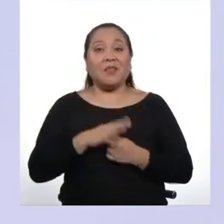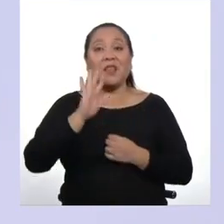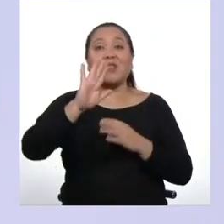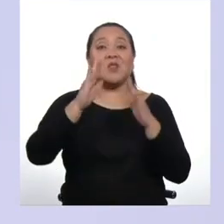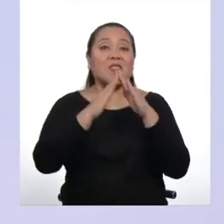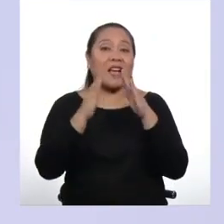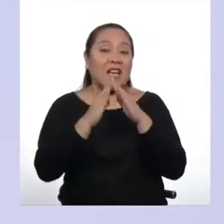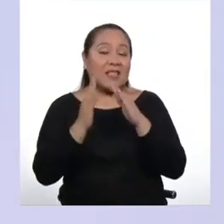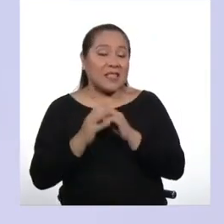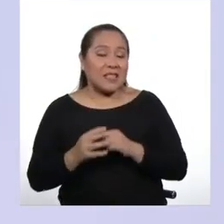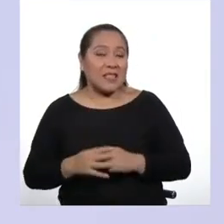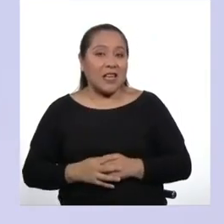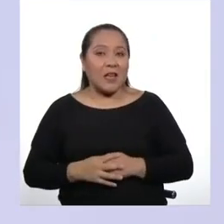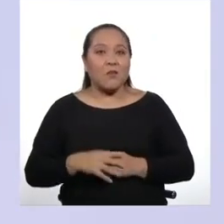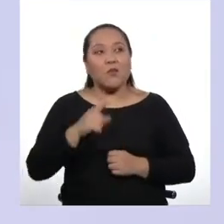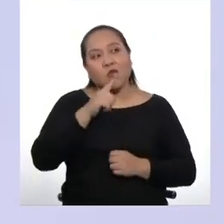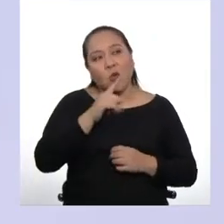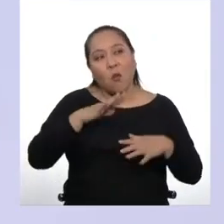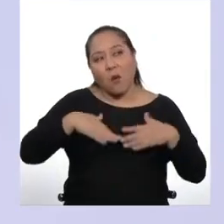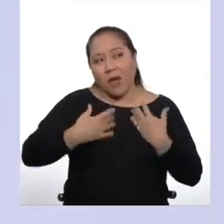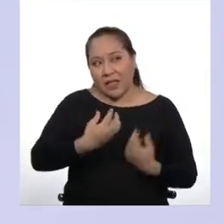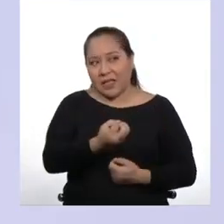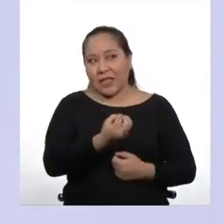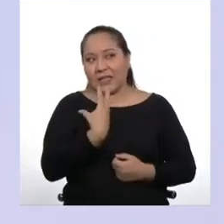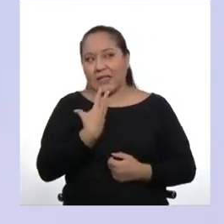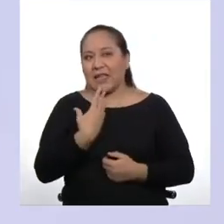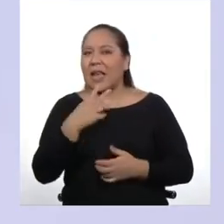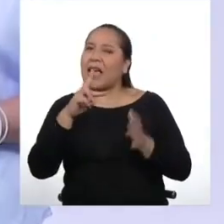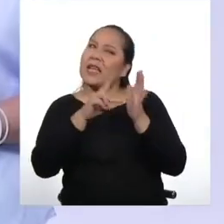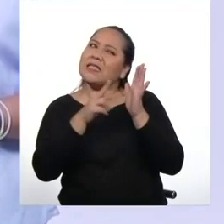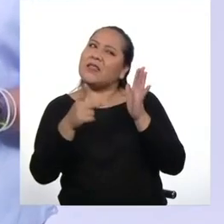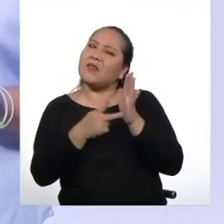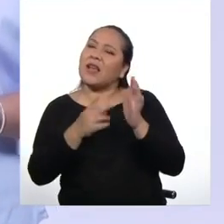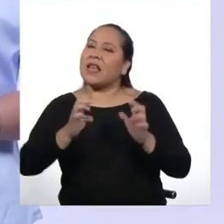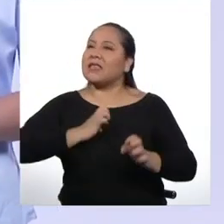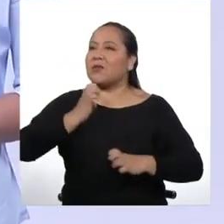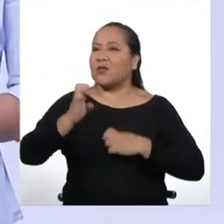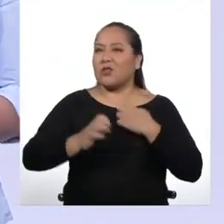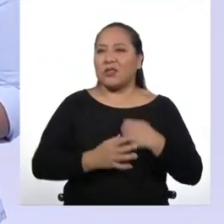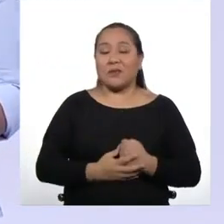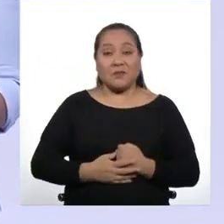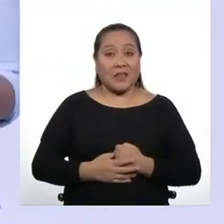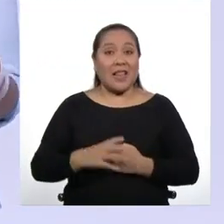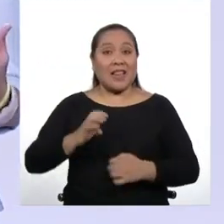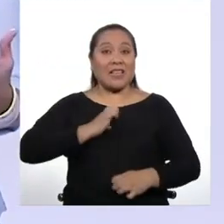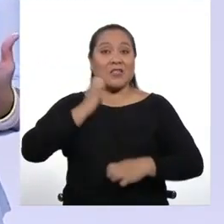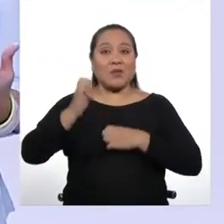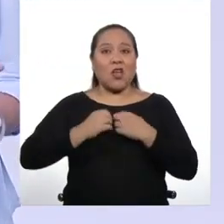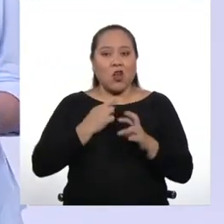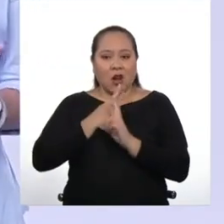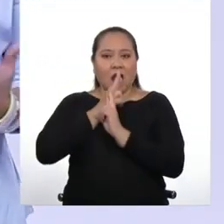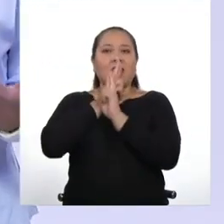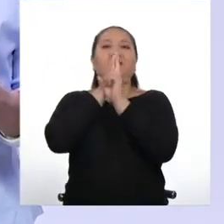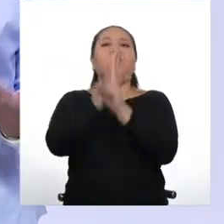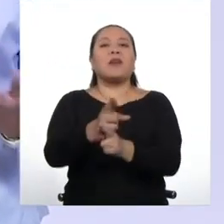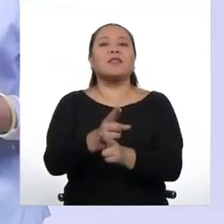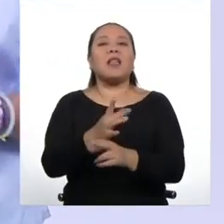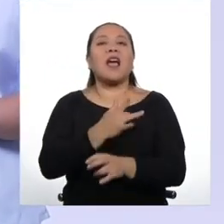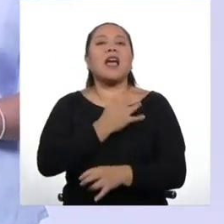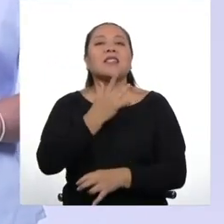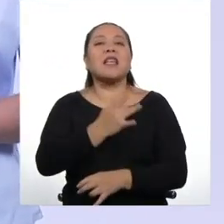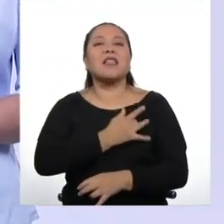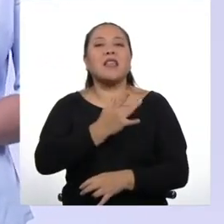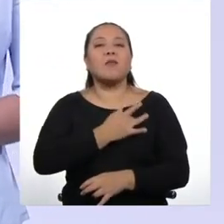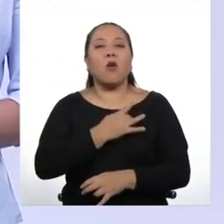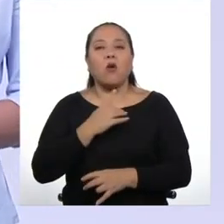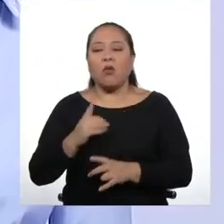desde sus casas, ¿podrías decirme qué son las emociones? Las emociones son reacciones que experimentamos